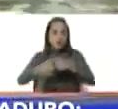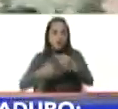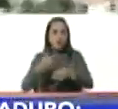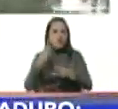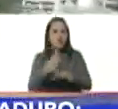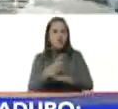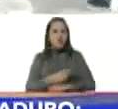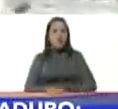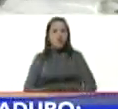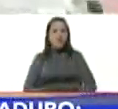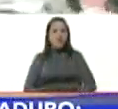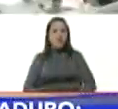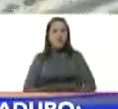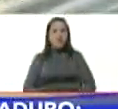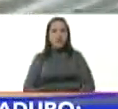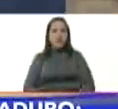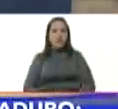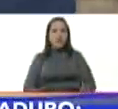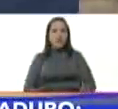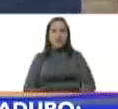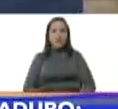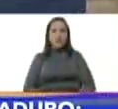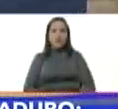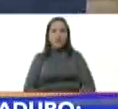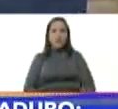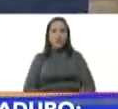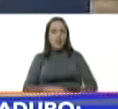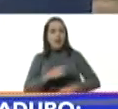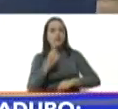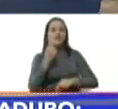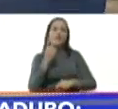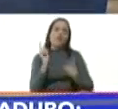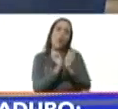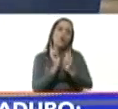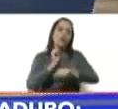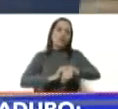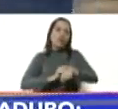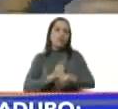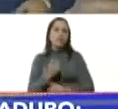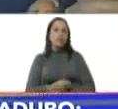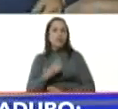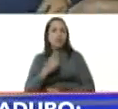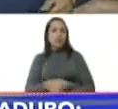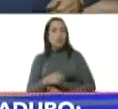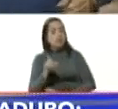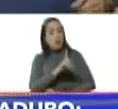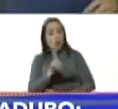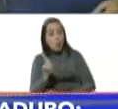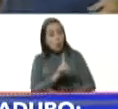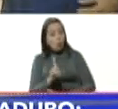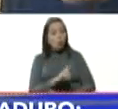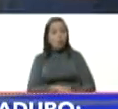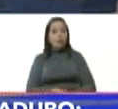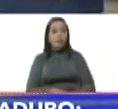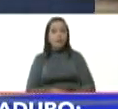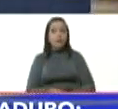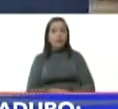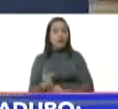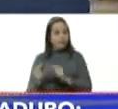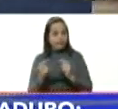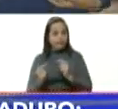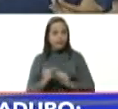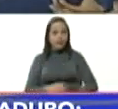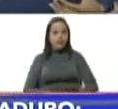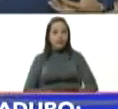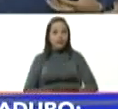por supuesto, debe ser permanente. Así debe ser permanente, continuo. Bueno, esos son los instrumentos de formación de nuestras promotoras. Pero yo digo los